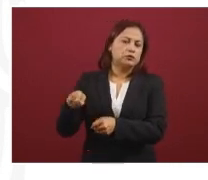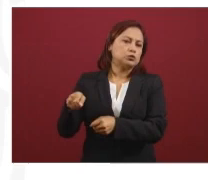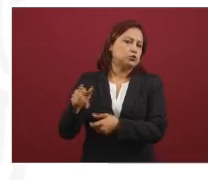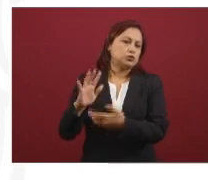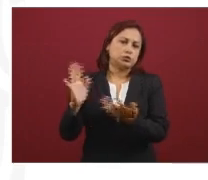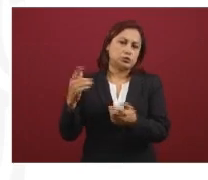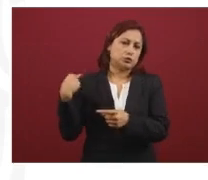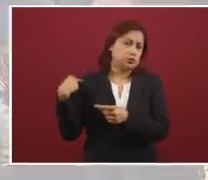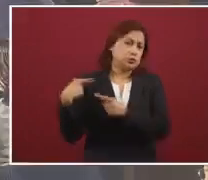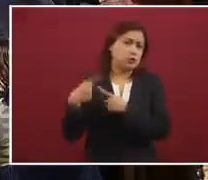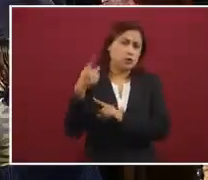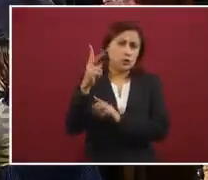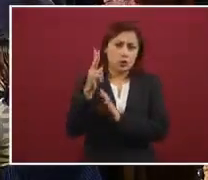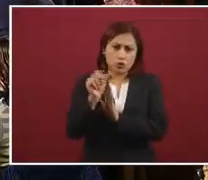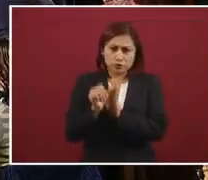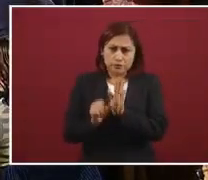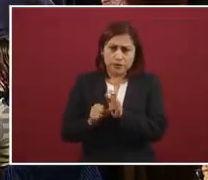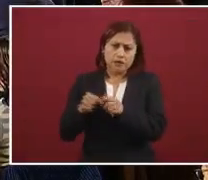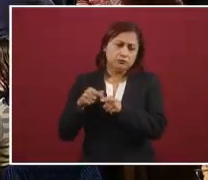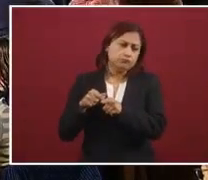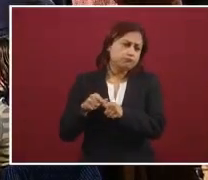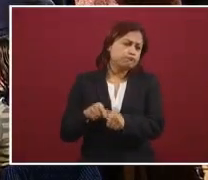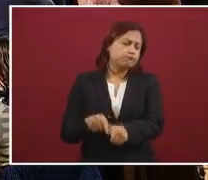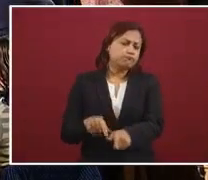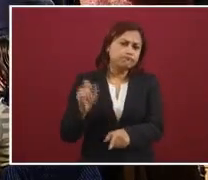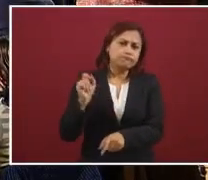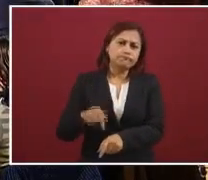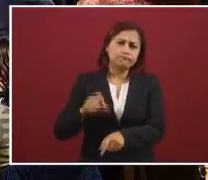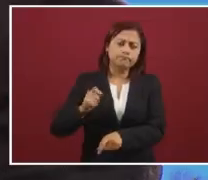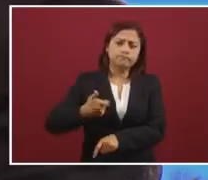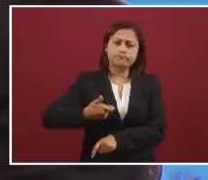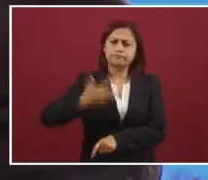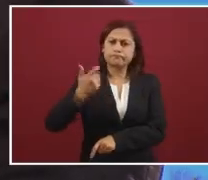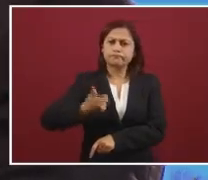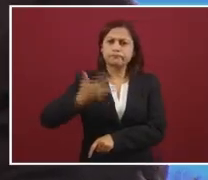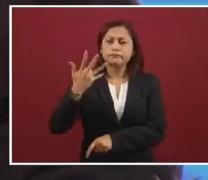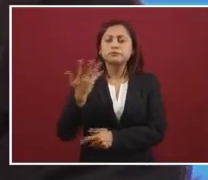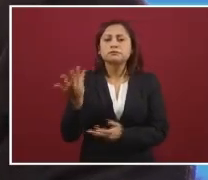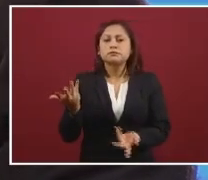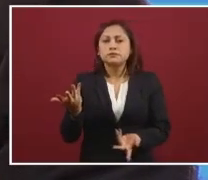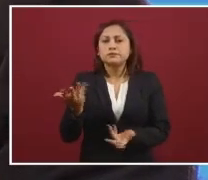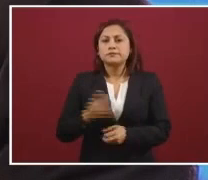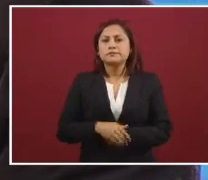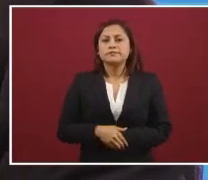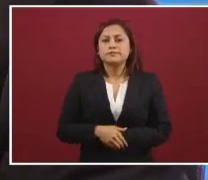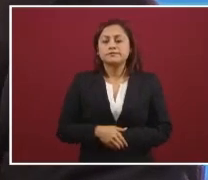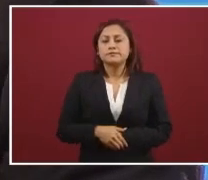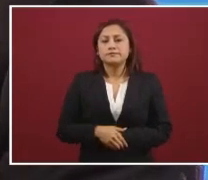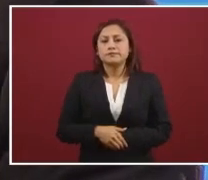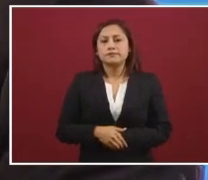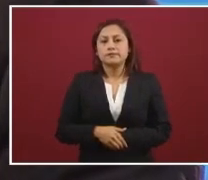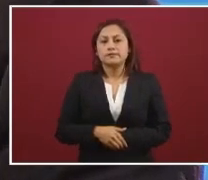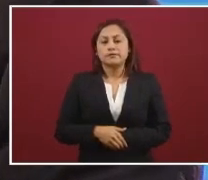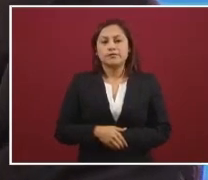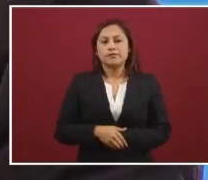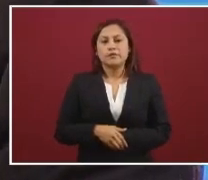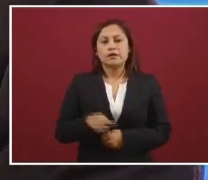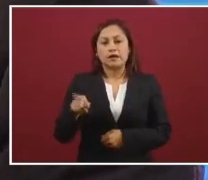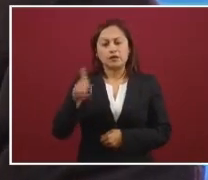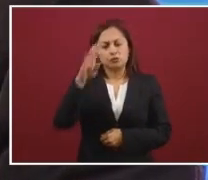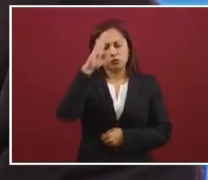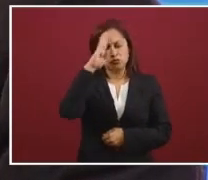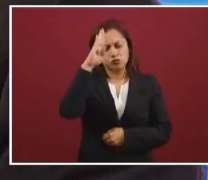de mantenerse con los precios más altos y el margen más alto